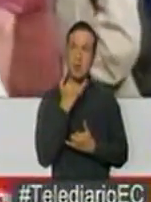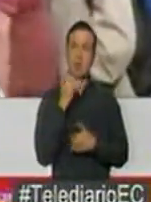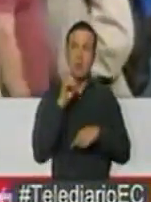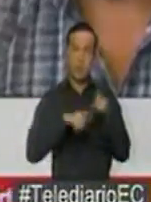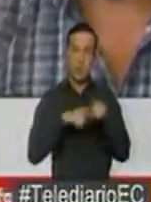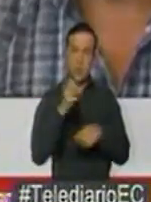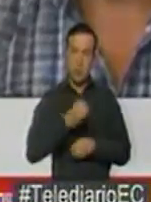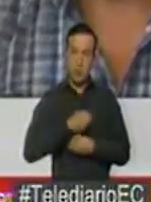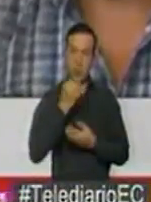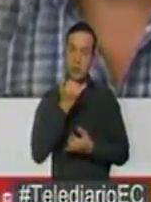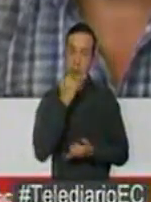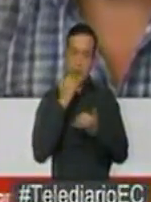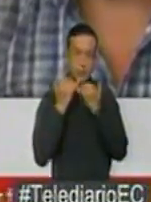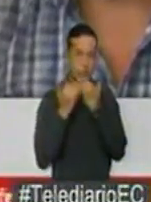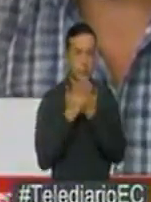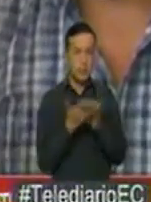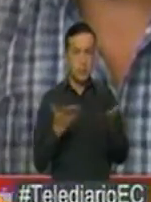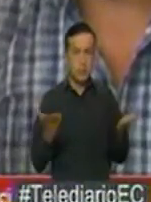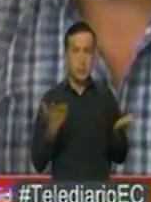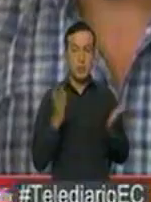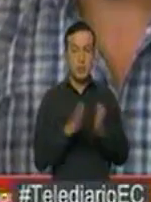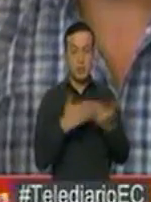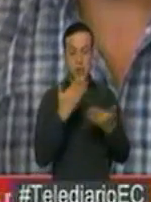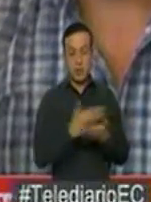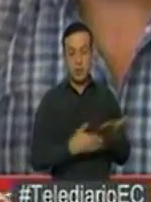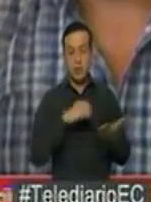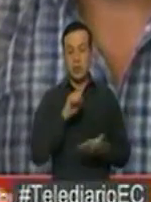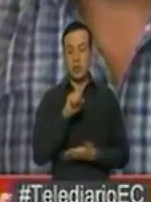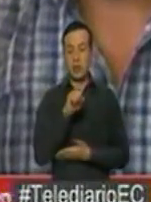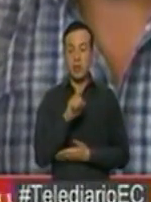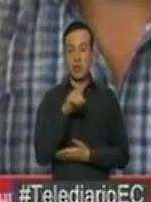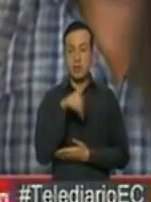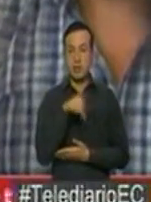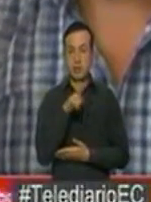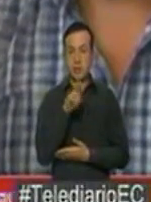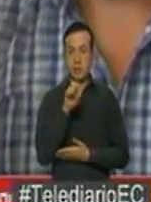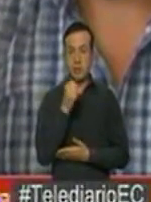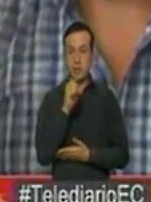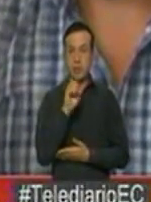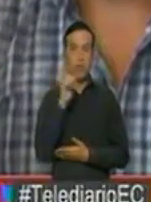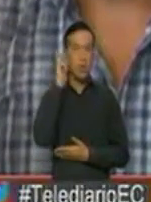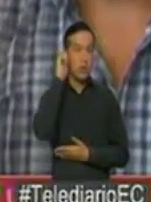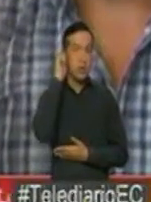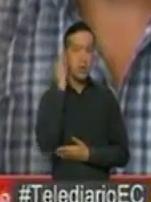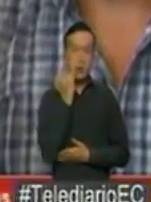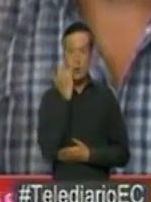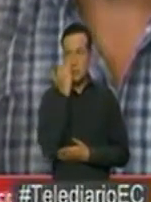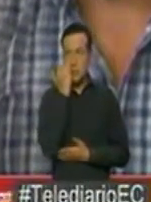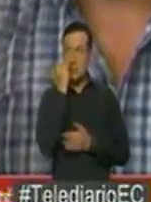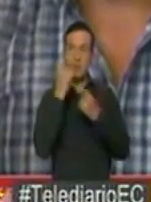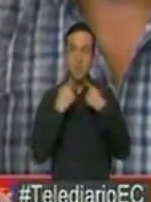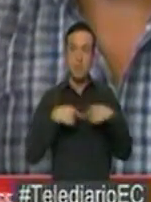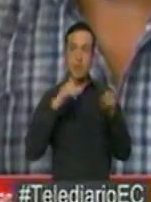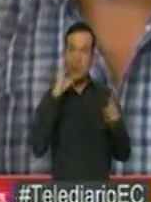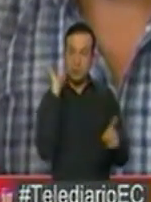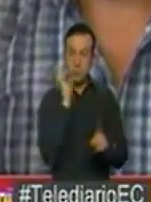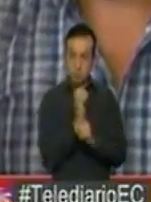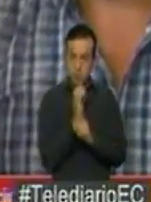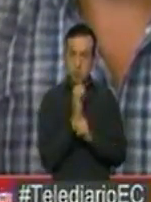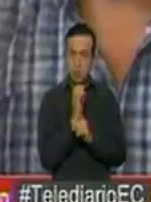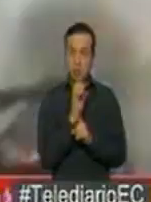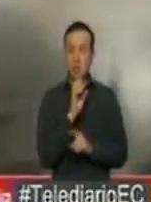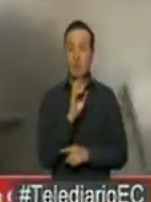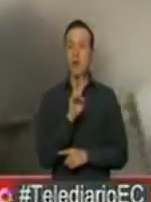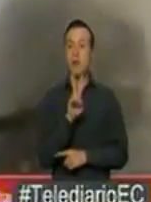compañero. Según una publicación de Diario Expreso, en la asamblea distintos líderes indígenas también criticaron las declaraciones de